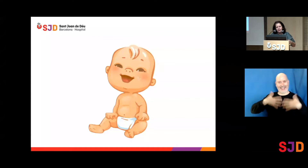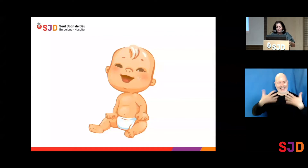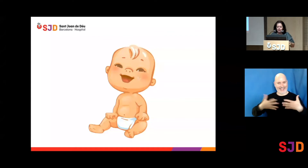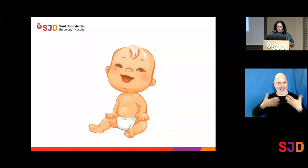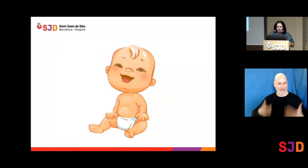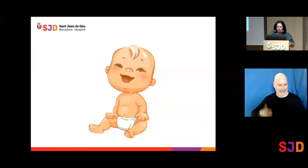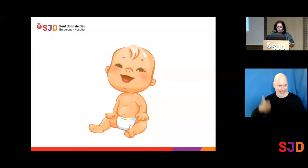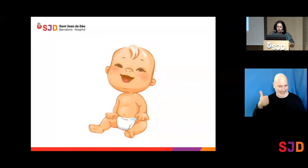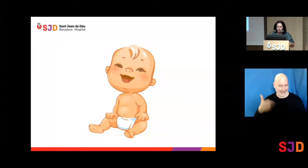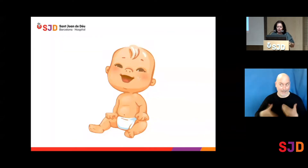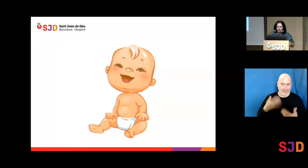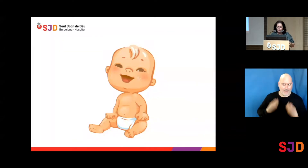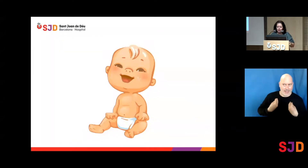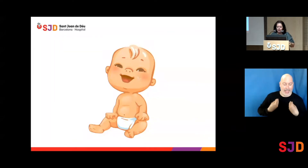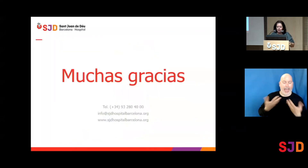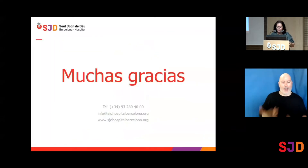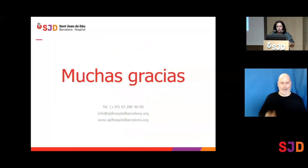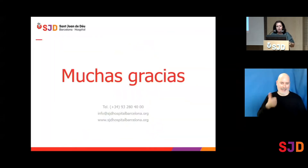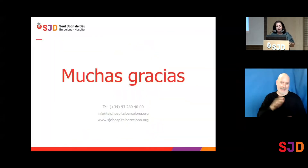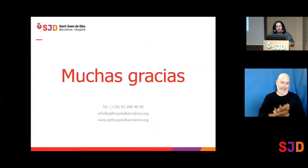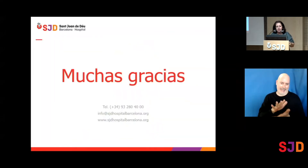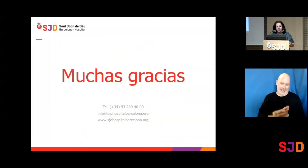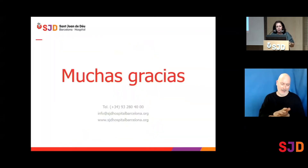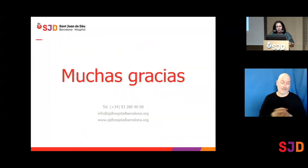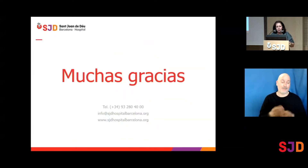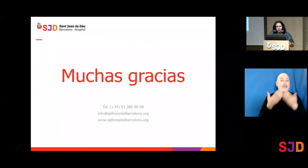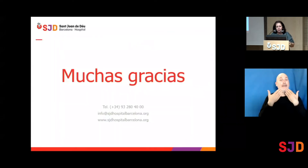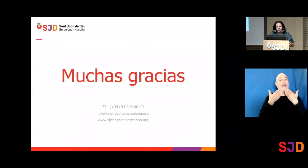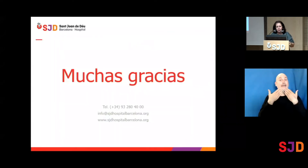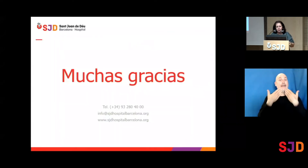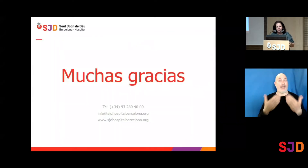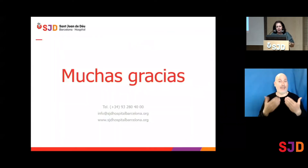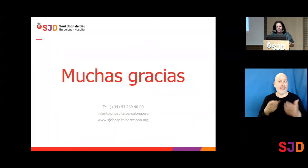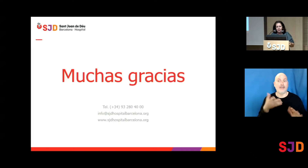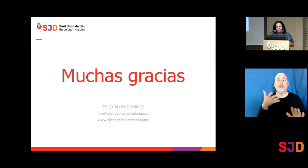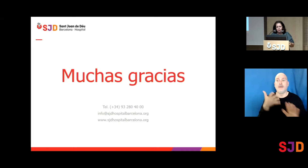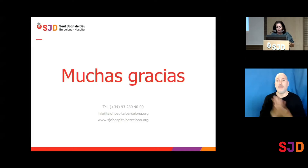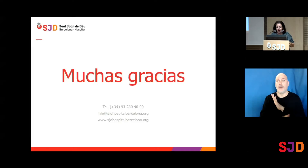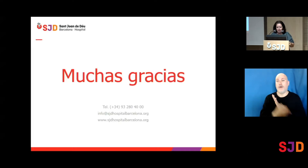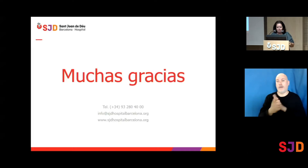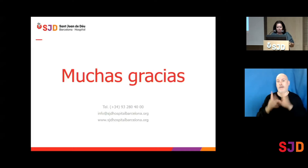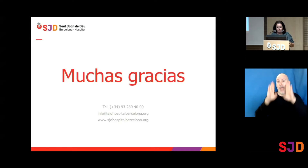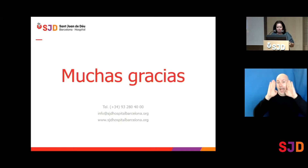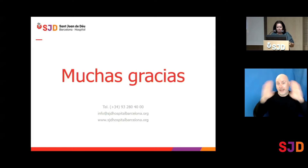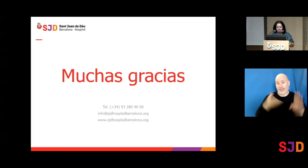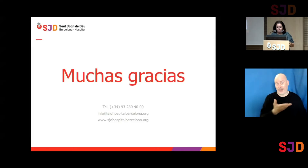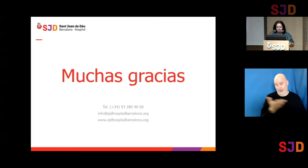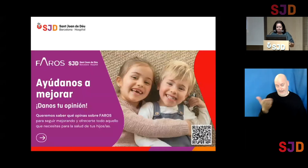más tranquilo. Y muchas gracias por la atención mostrada.